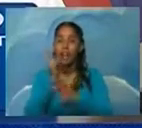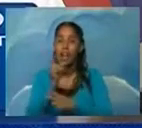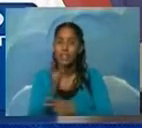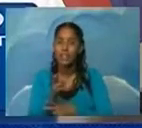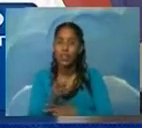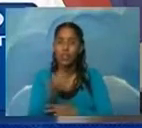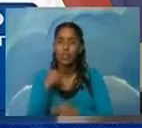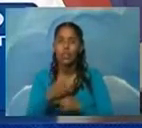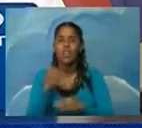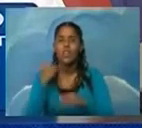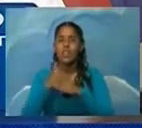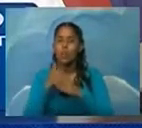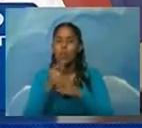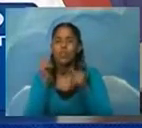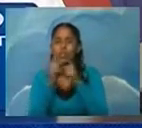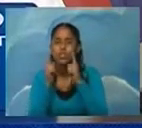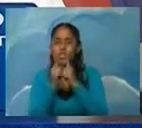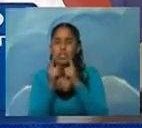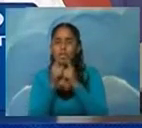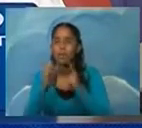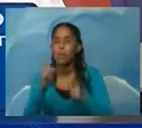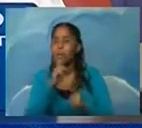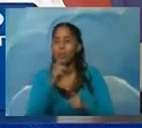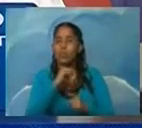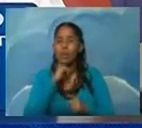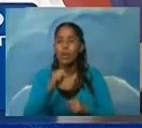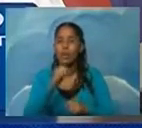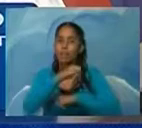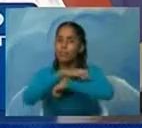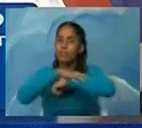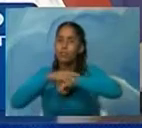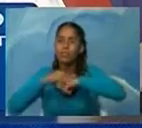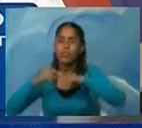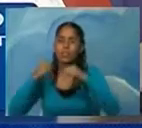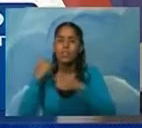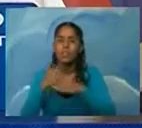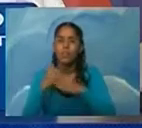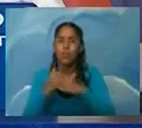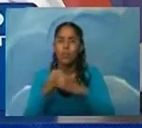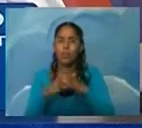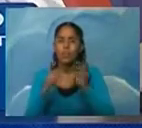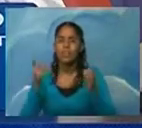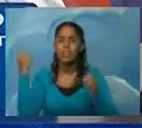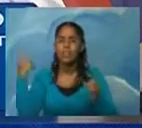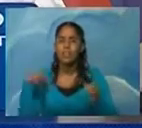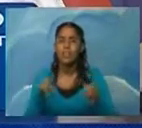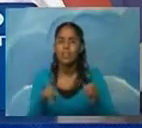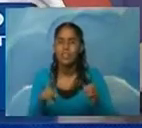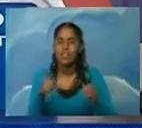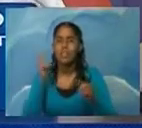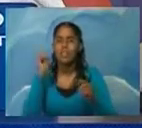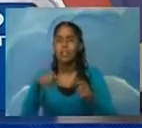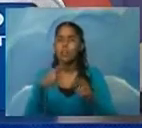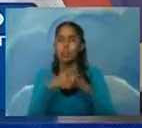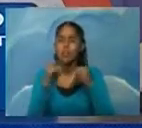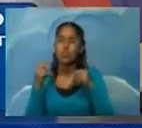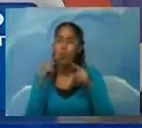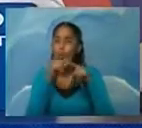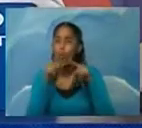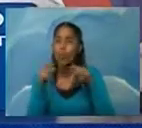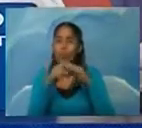chiquitico como la lapa, pero no es lapa, es un animalito chiquitico como la lapa y tiene también su pezuñita